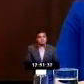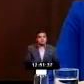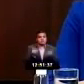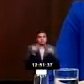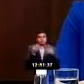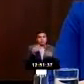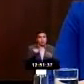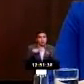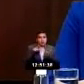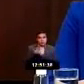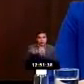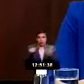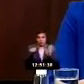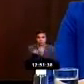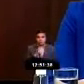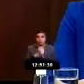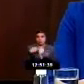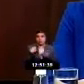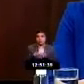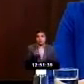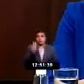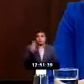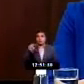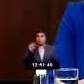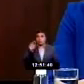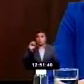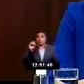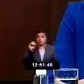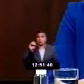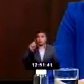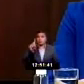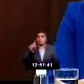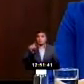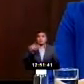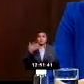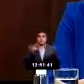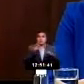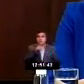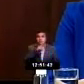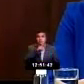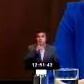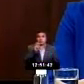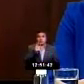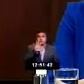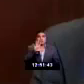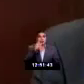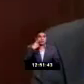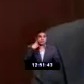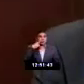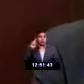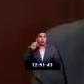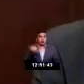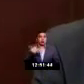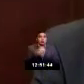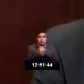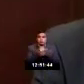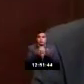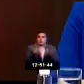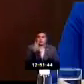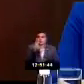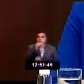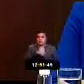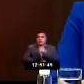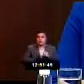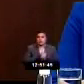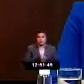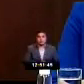estas operaciones de compra de bonos de deuda externa ecuatoriana suman 205 millones a lo largo de 3 años. Jorge